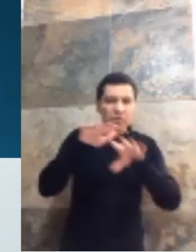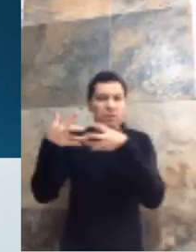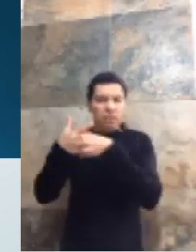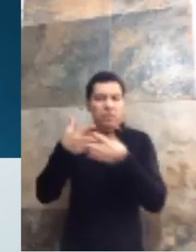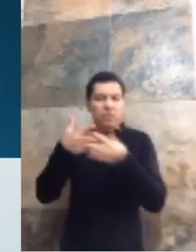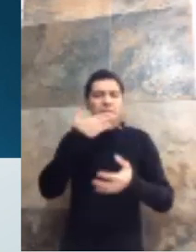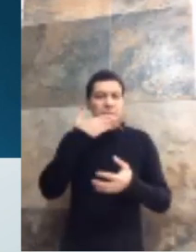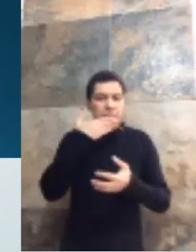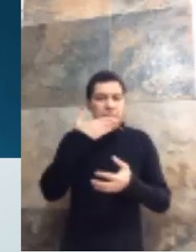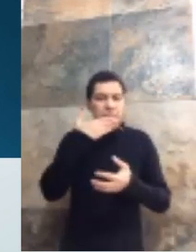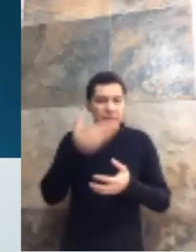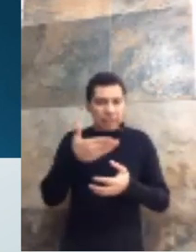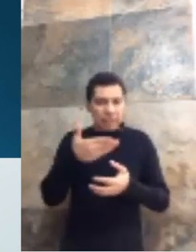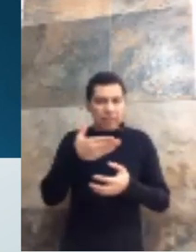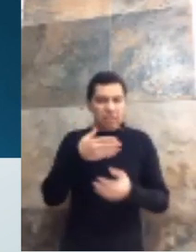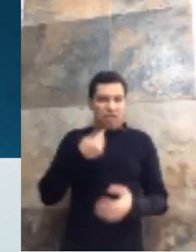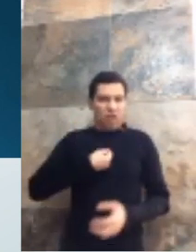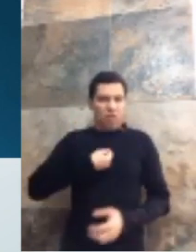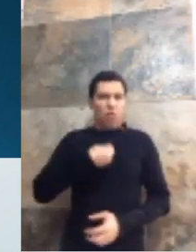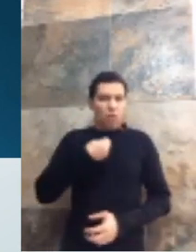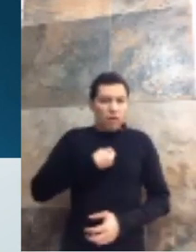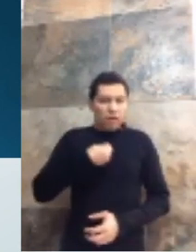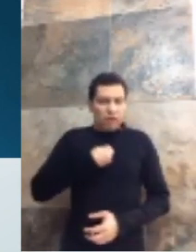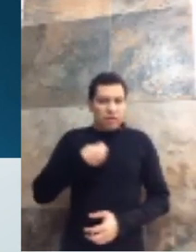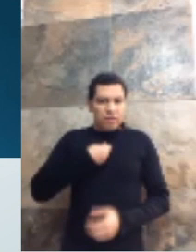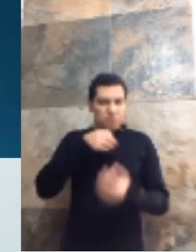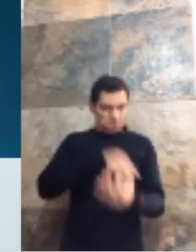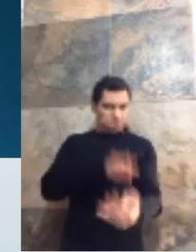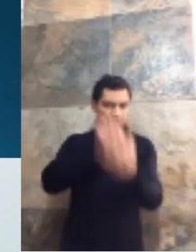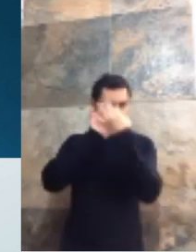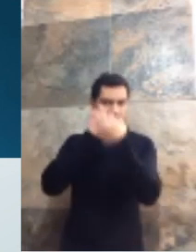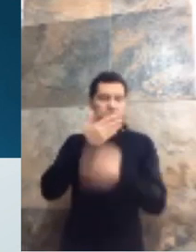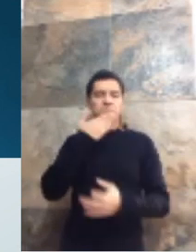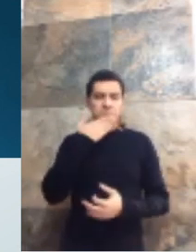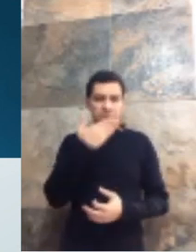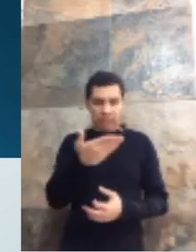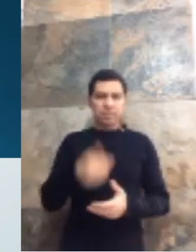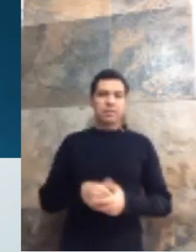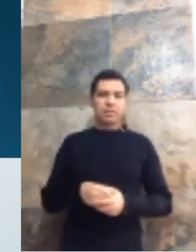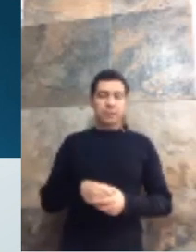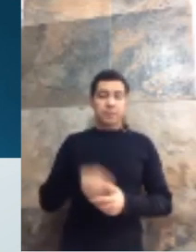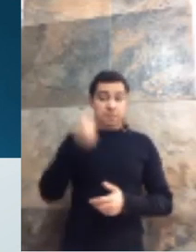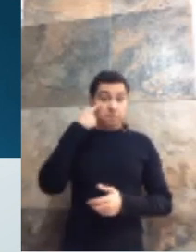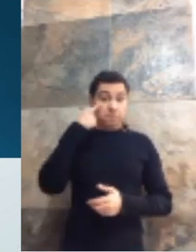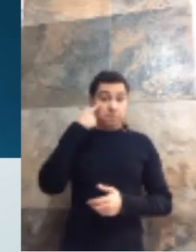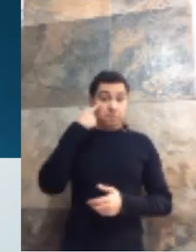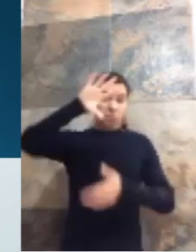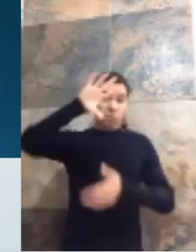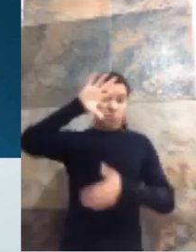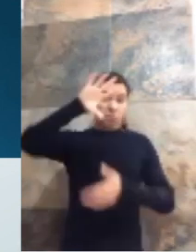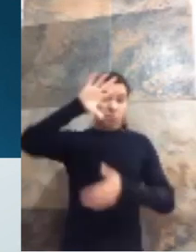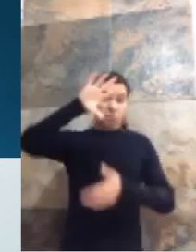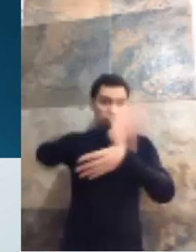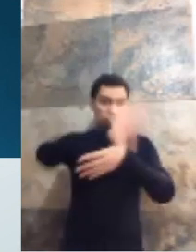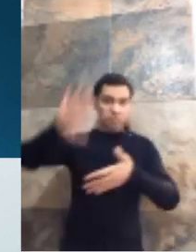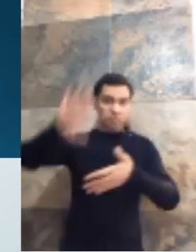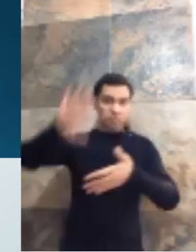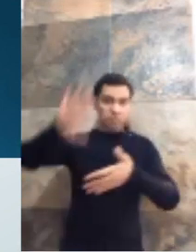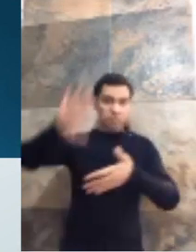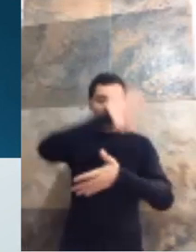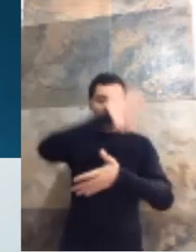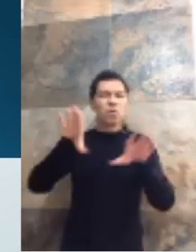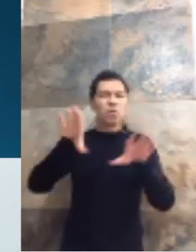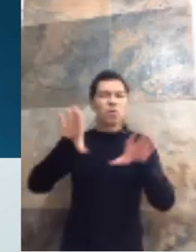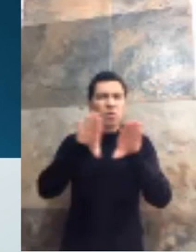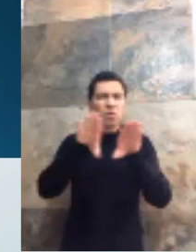población en este país, en el mundo de habla hispana, quizá en el mundo en total, vamos a quedar mucho